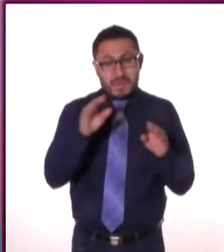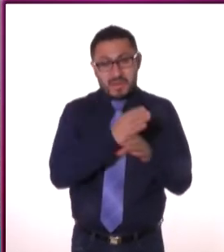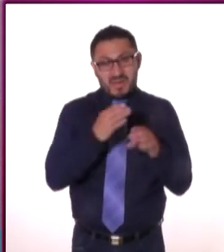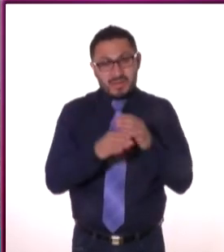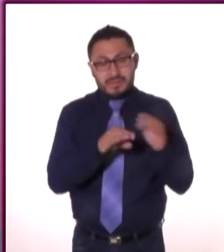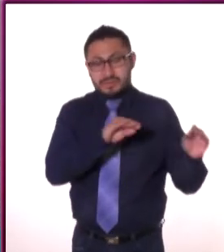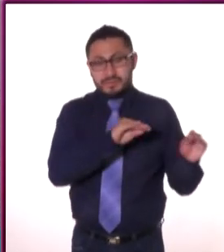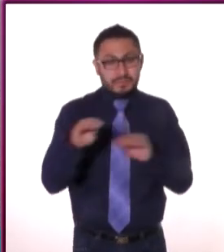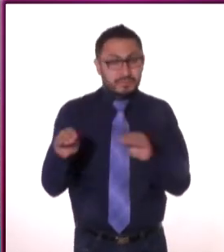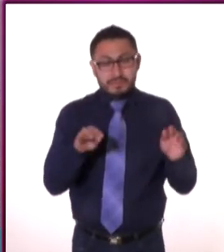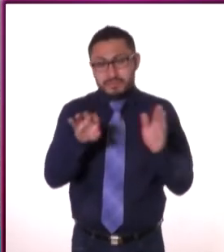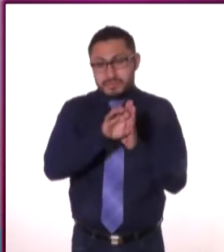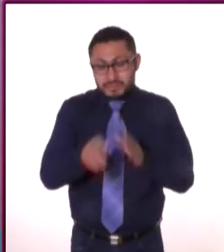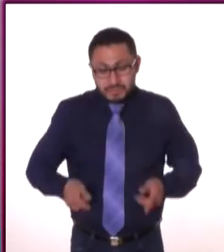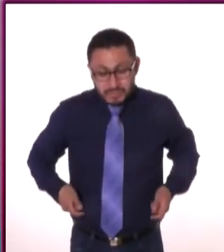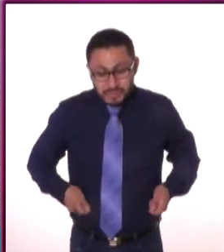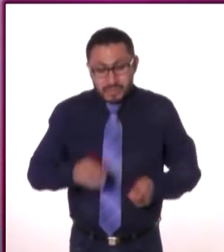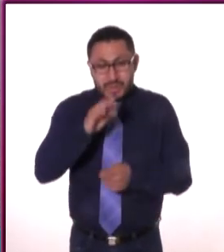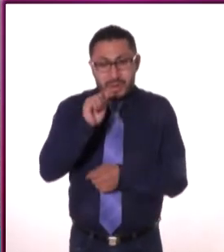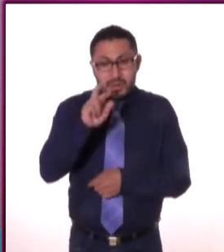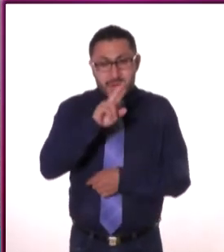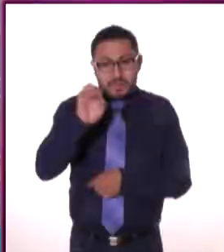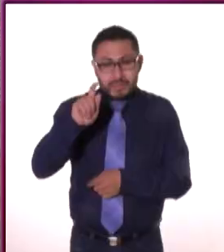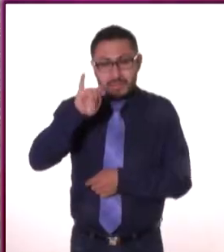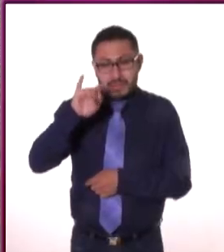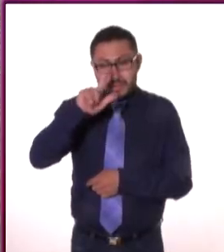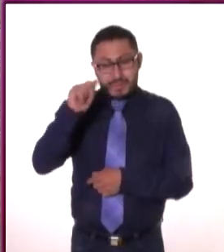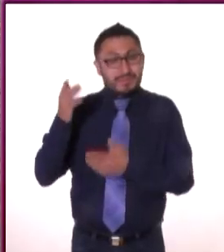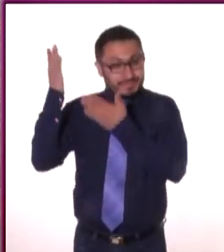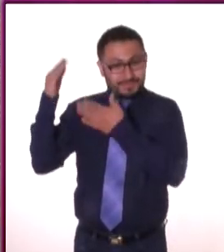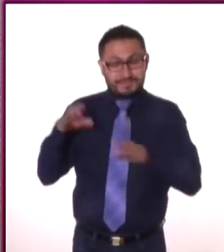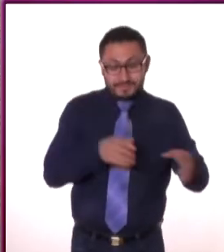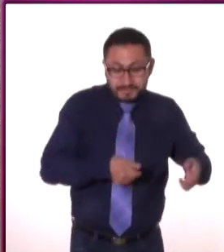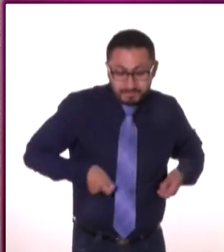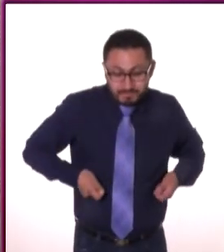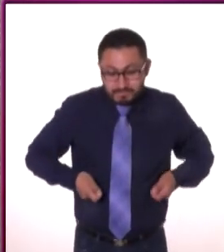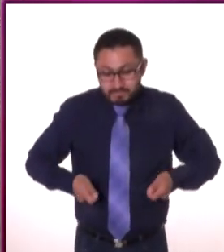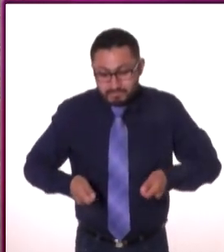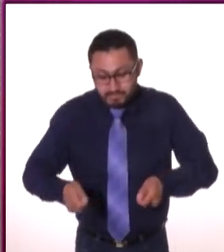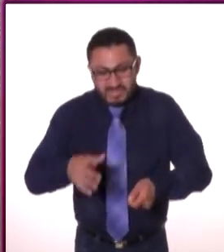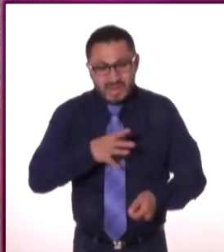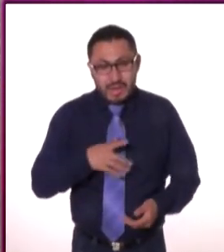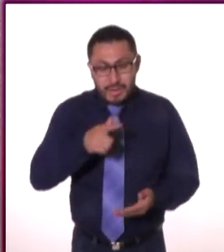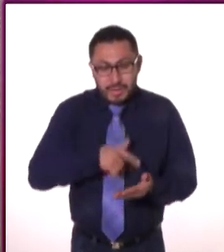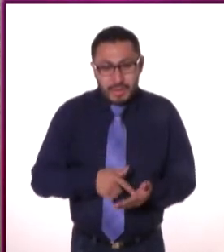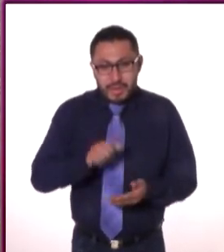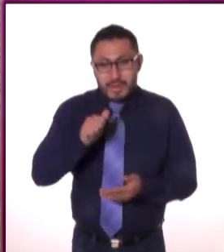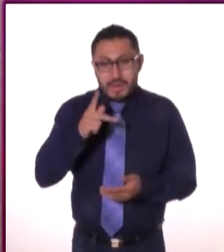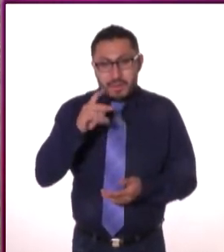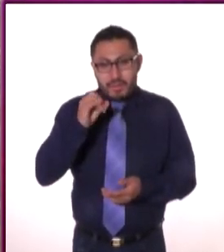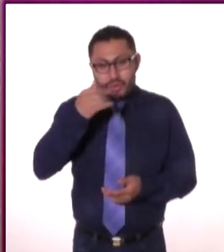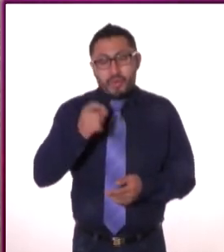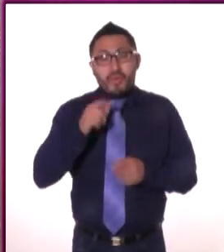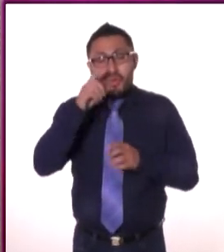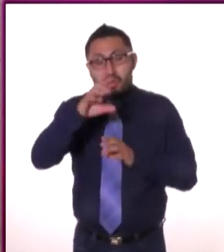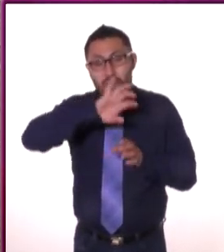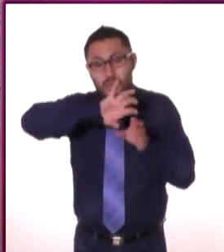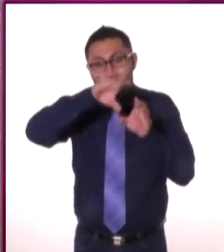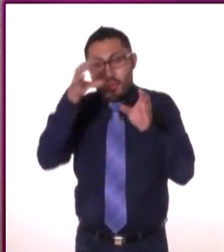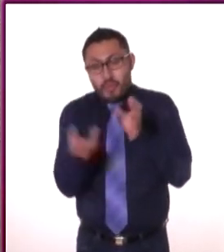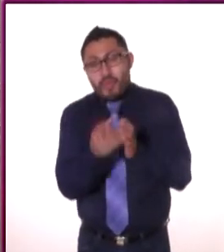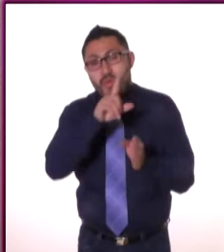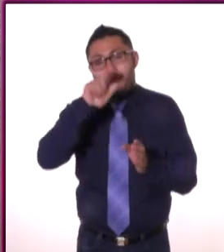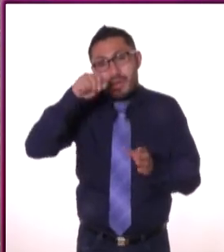por ejemplo, para mover cosas. Pensemos en una carretilla. La carretilla tiene la palanca propiamente dicha, el punto de apoyo que sería la